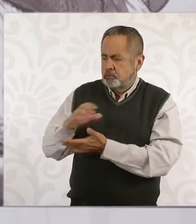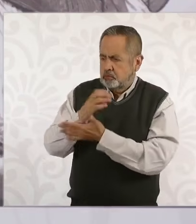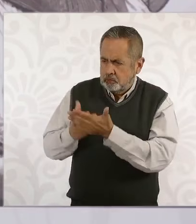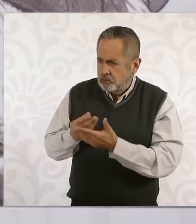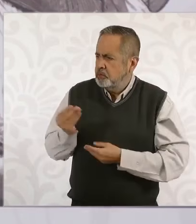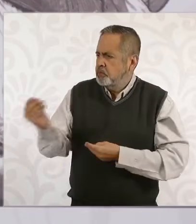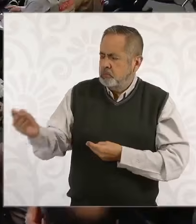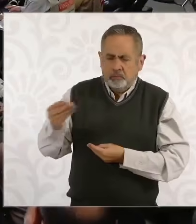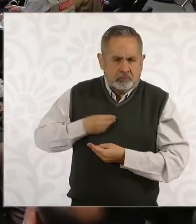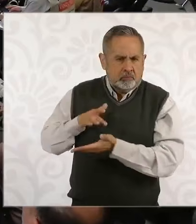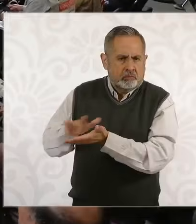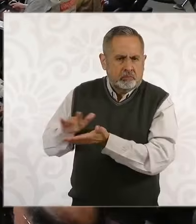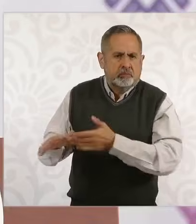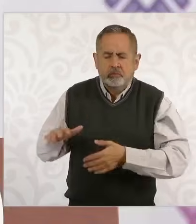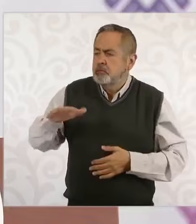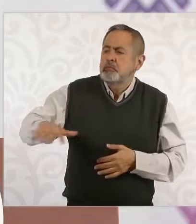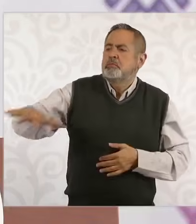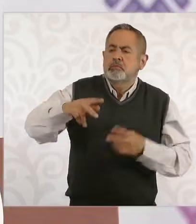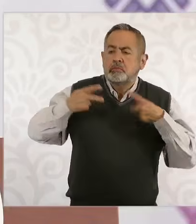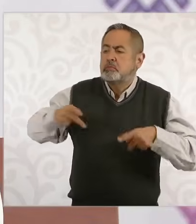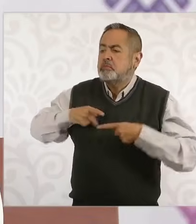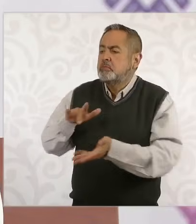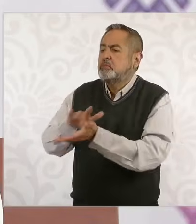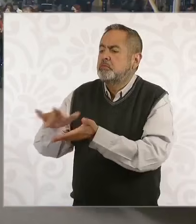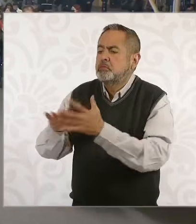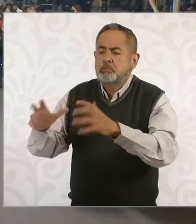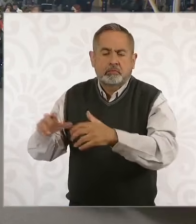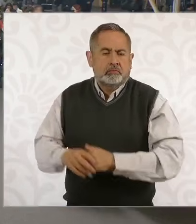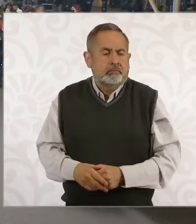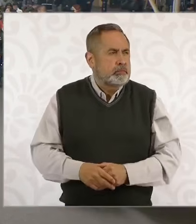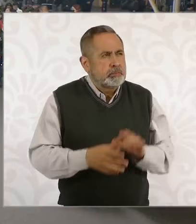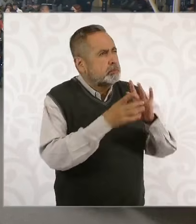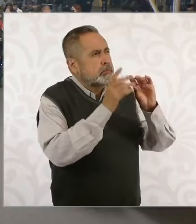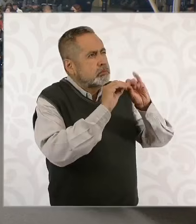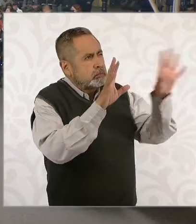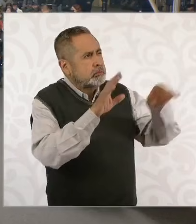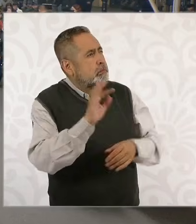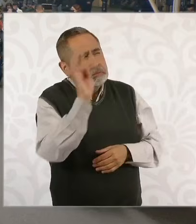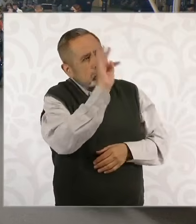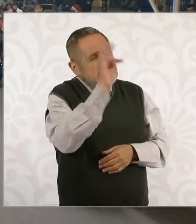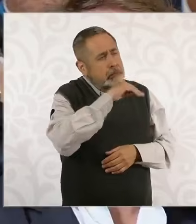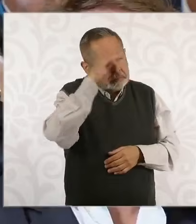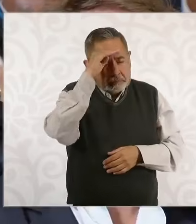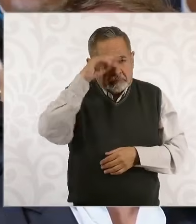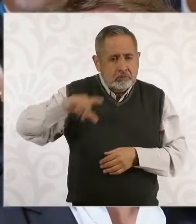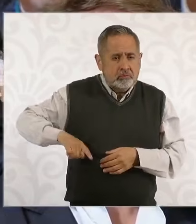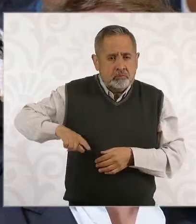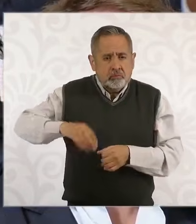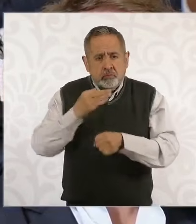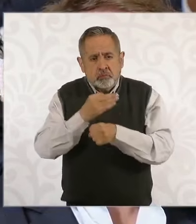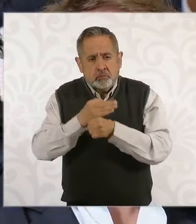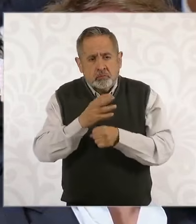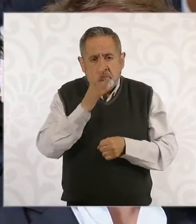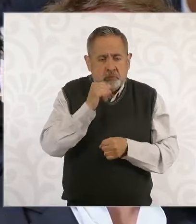a la isla, sí, al pueblo de Cuba. Justo, y para tener un poco de claridad, si el gobierno, a lo mejor en este instante no se puede